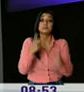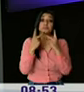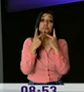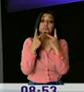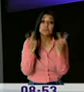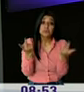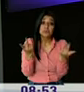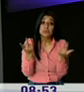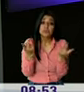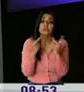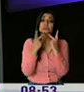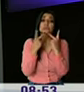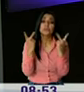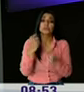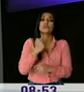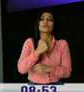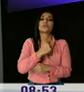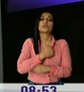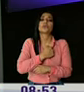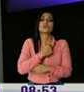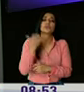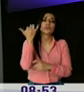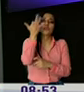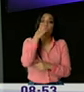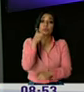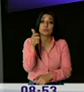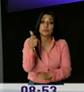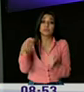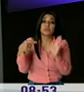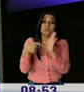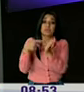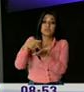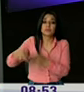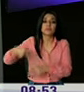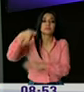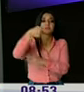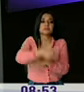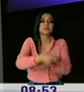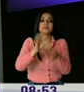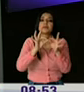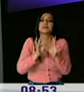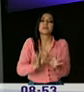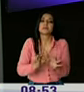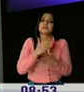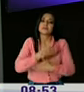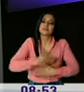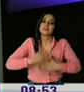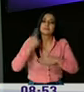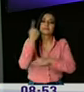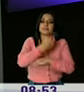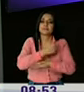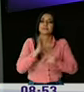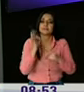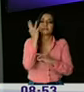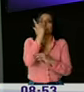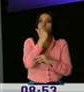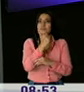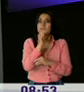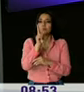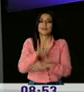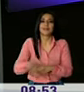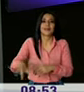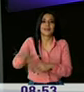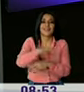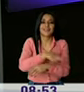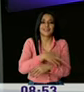sencillamente es nuestro y de nuestro bolsillo sale el mantenimiento de lo mismo. Así que disfruten un día maravilloso allá en Los Chillos con el balneario